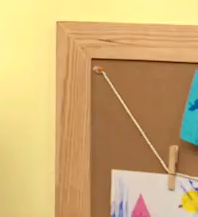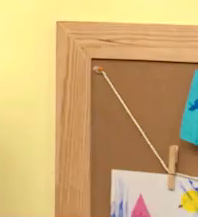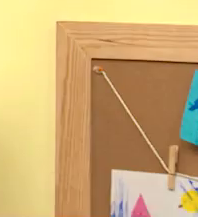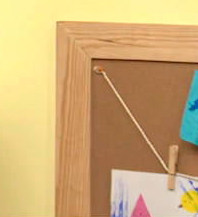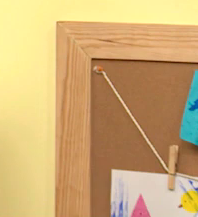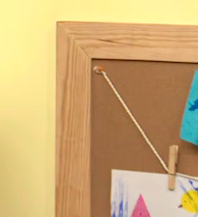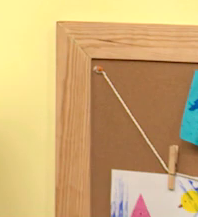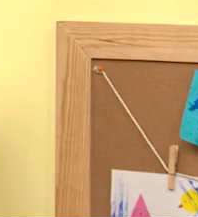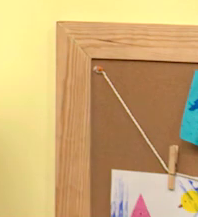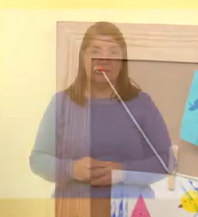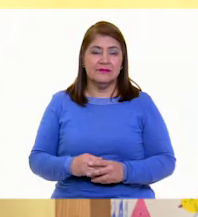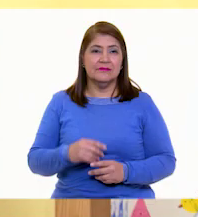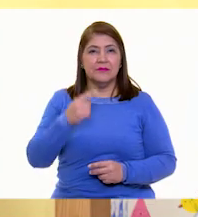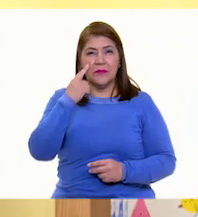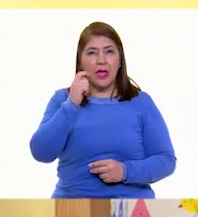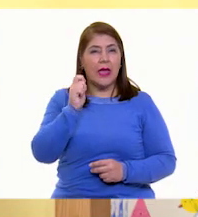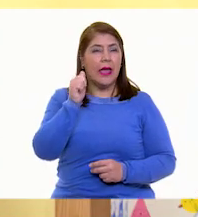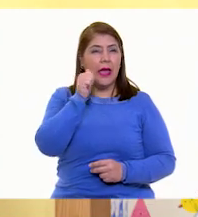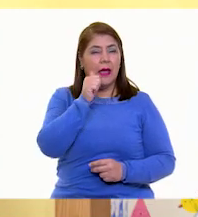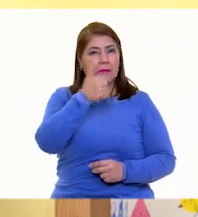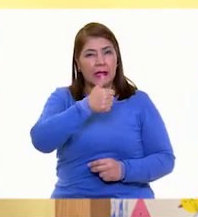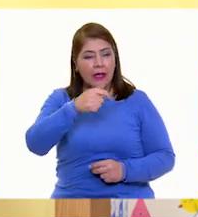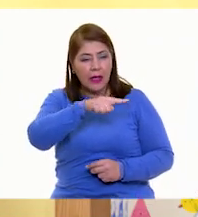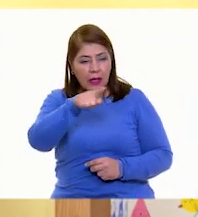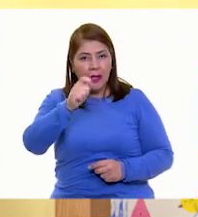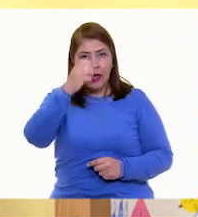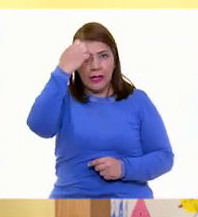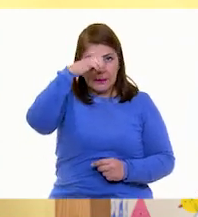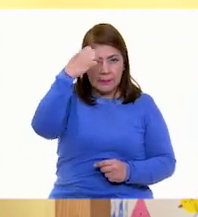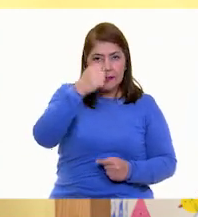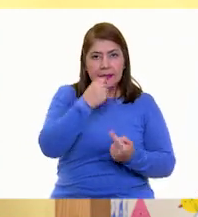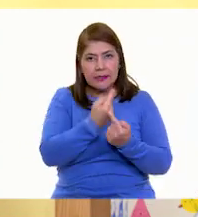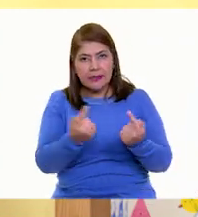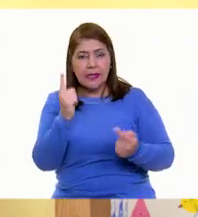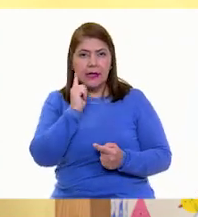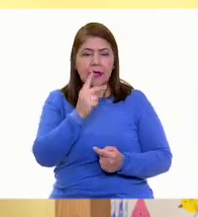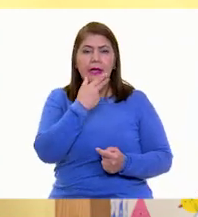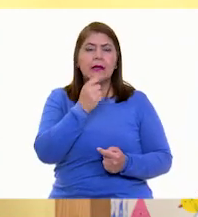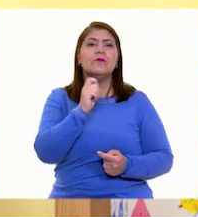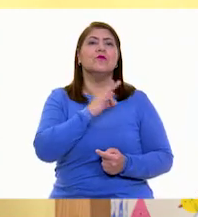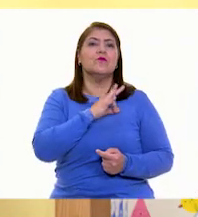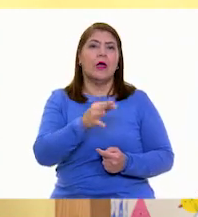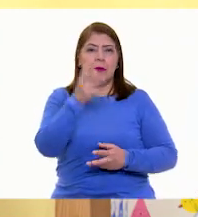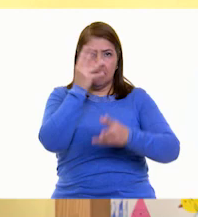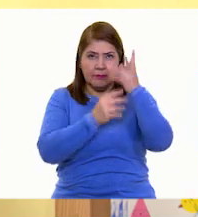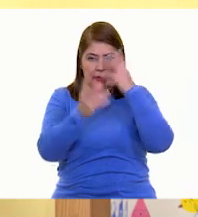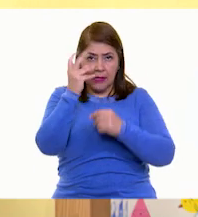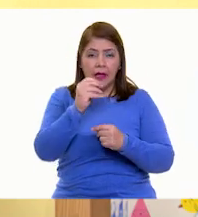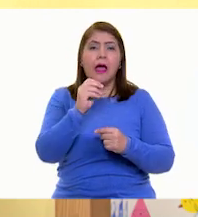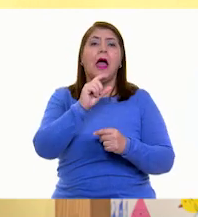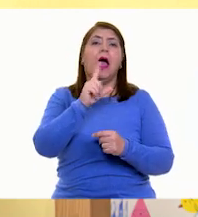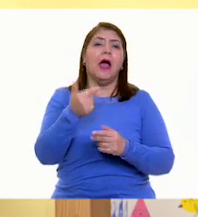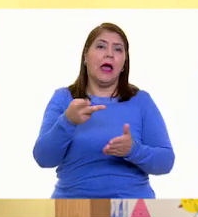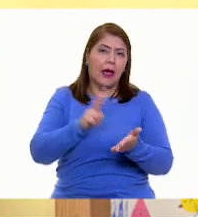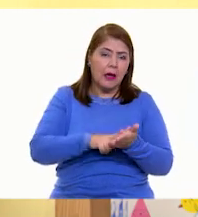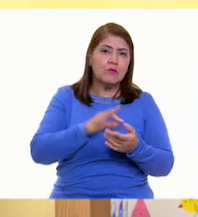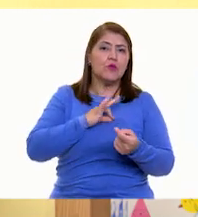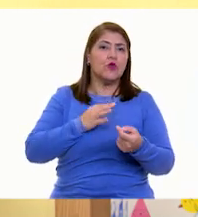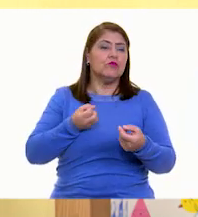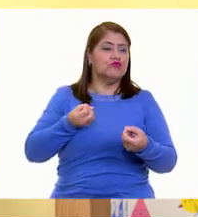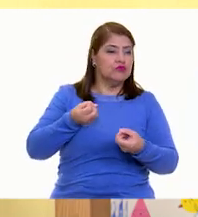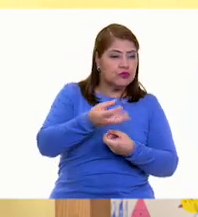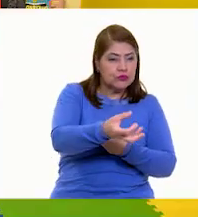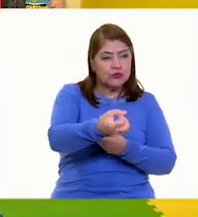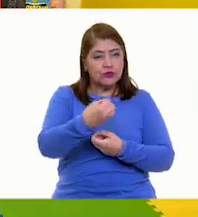Cada experiencia que viven las niñas y los niños les deja aprendizajes que a su vez comparten con otras niñas y